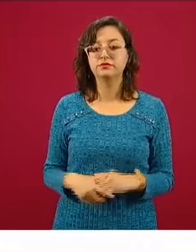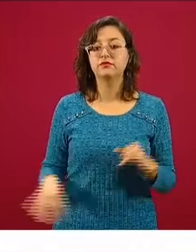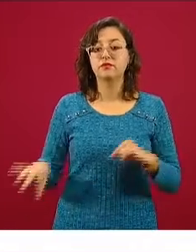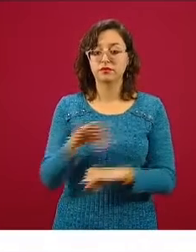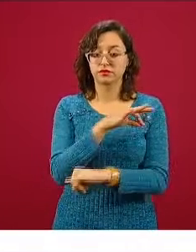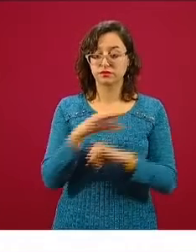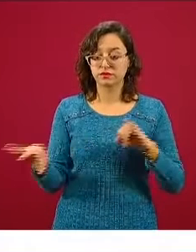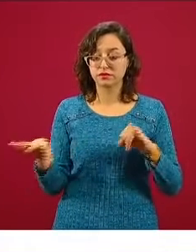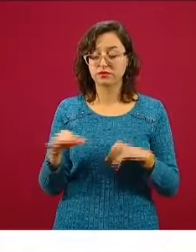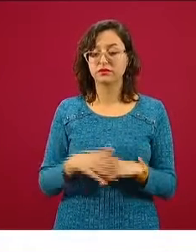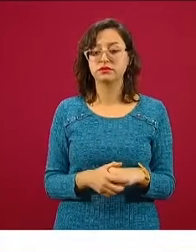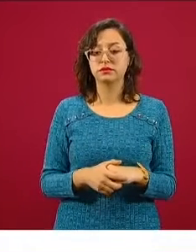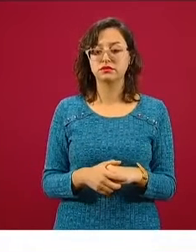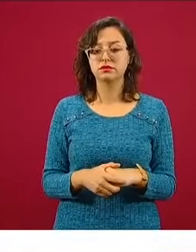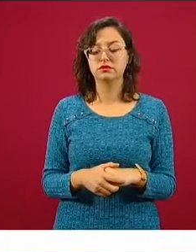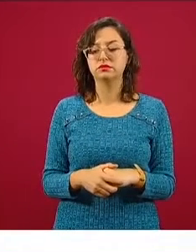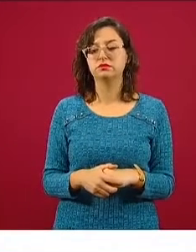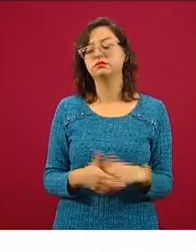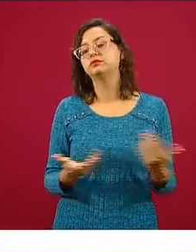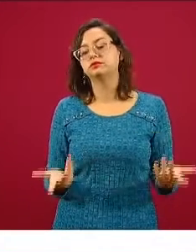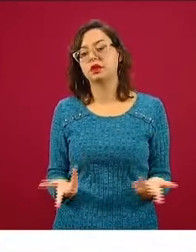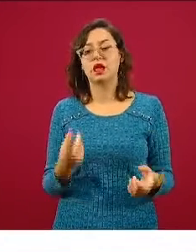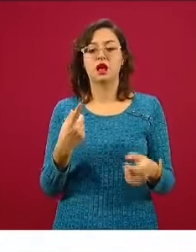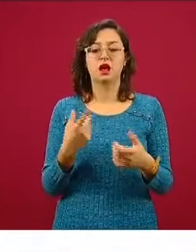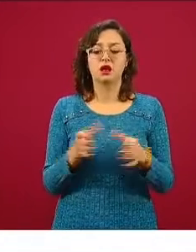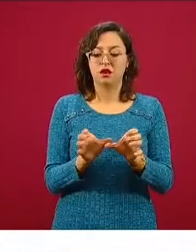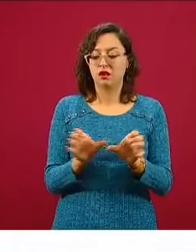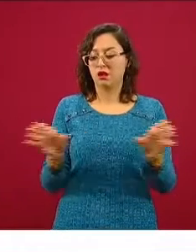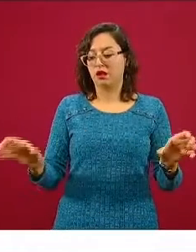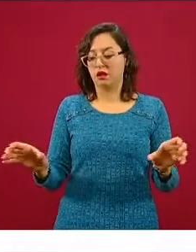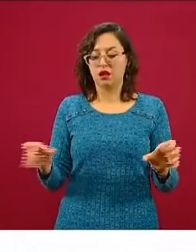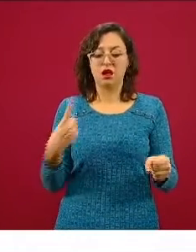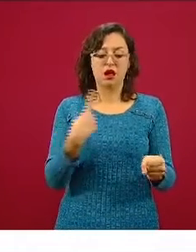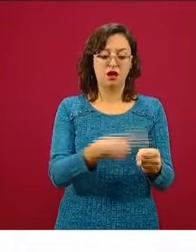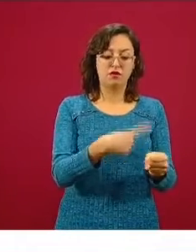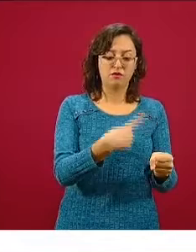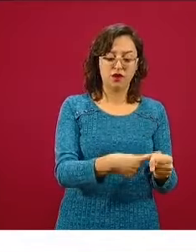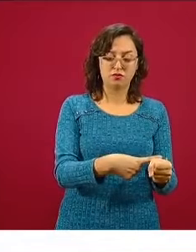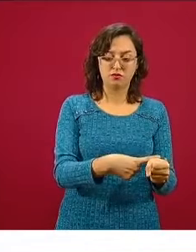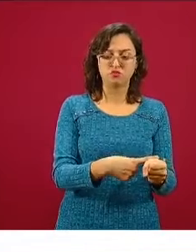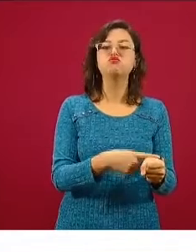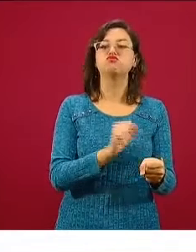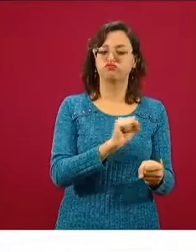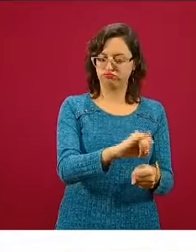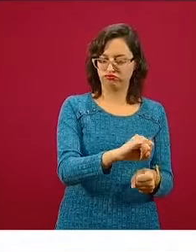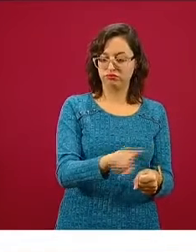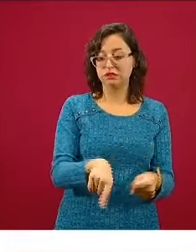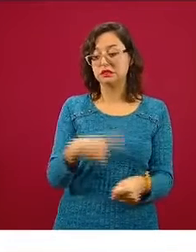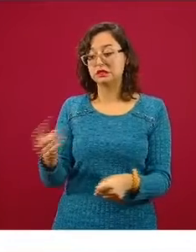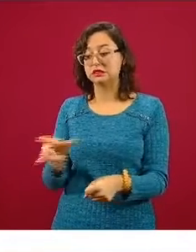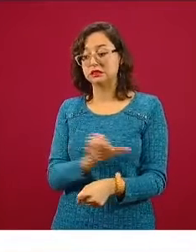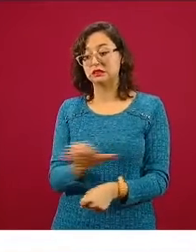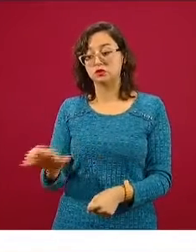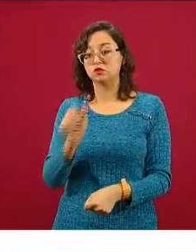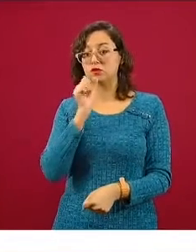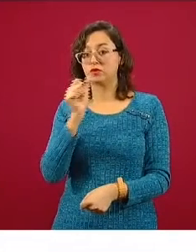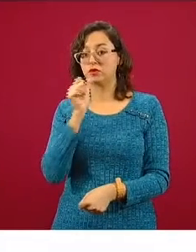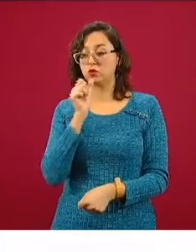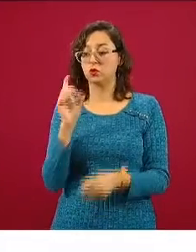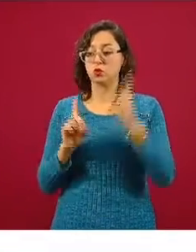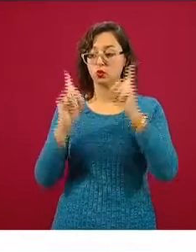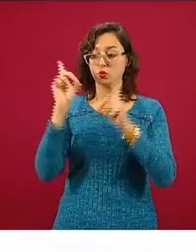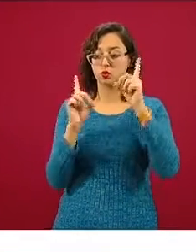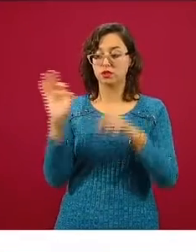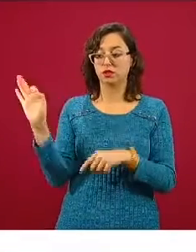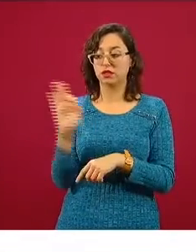Finalmente, vemos los casos sospechosos y confirmados de acuerdo a la fecha de inicio de los síntomas, y recordarles que la fecha de